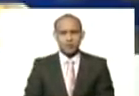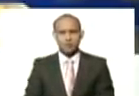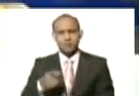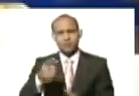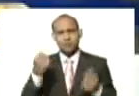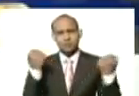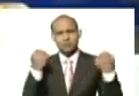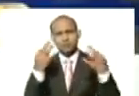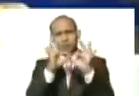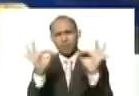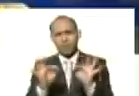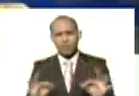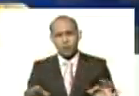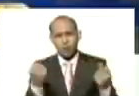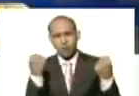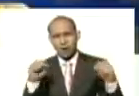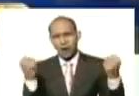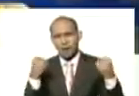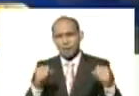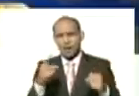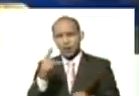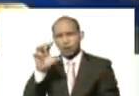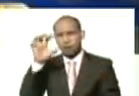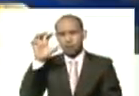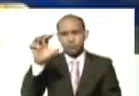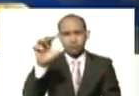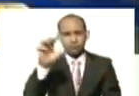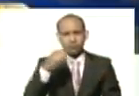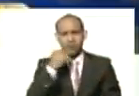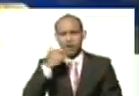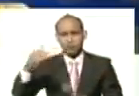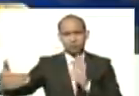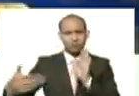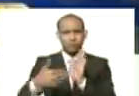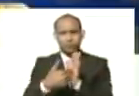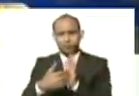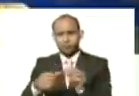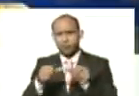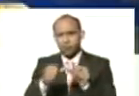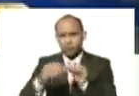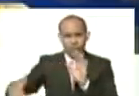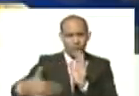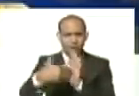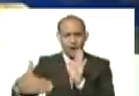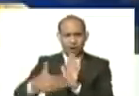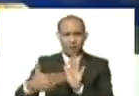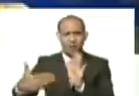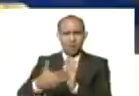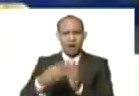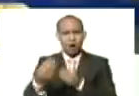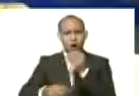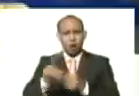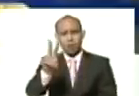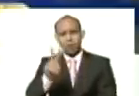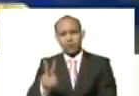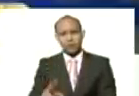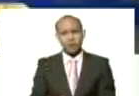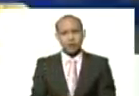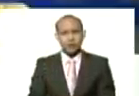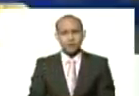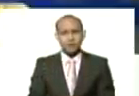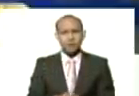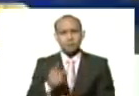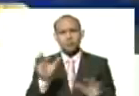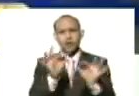método, digamos, para una nación amenazada, asediada, sitiada como Venezuela, es